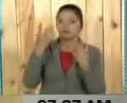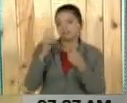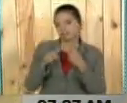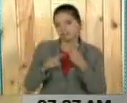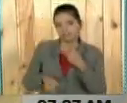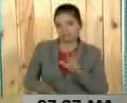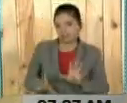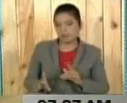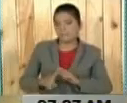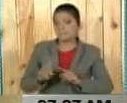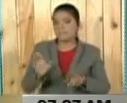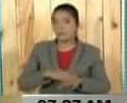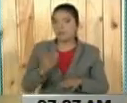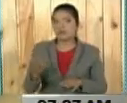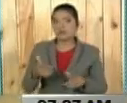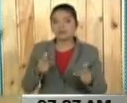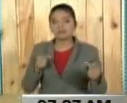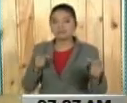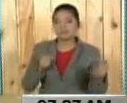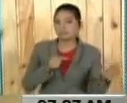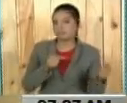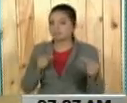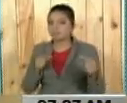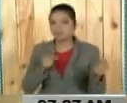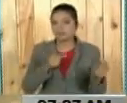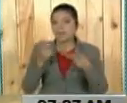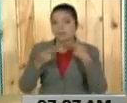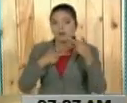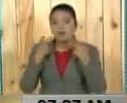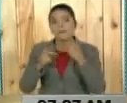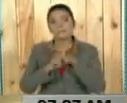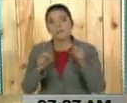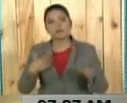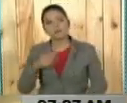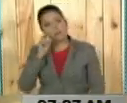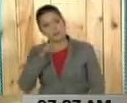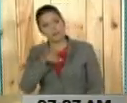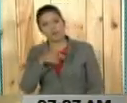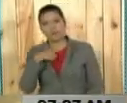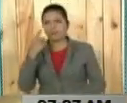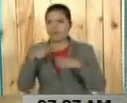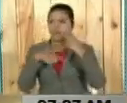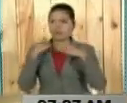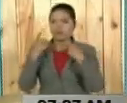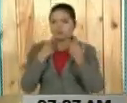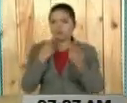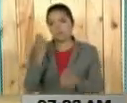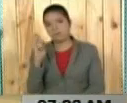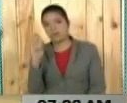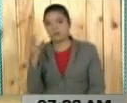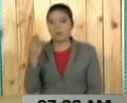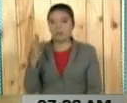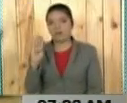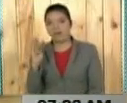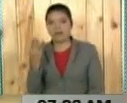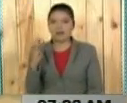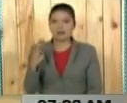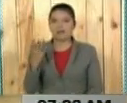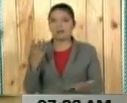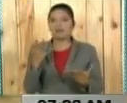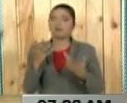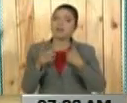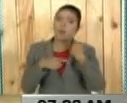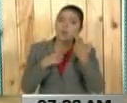etcétera, porque la confrontación política sigue. Entonces tú ves un discurso que yo llamaría bipolar, un discurso